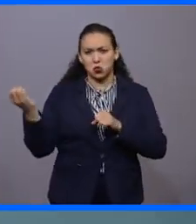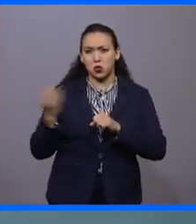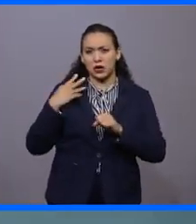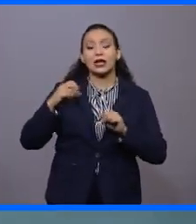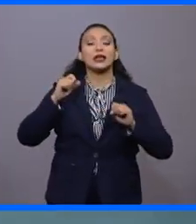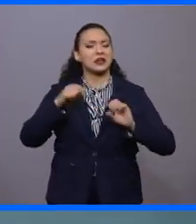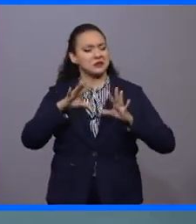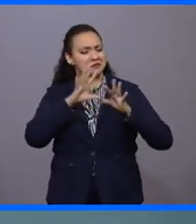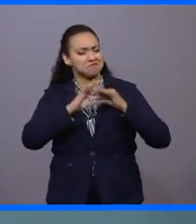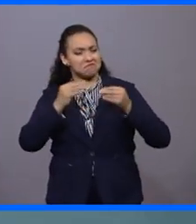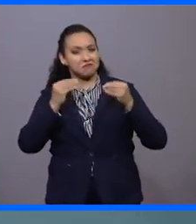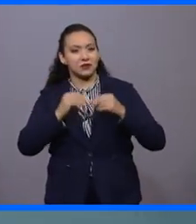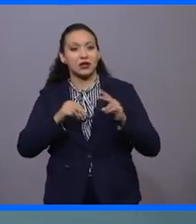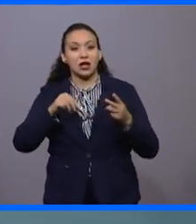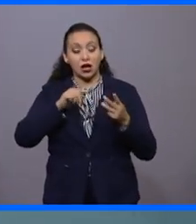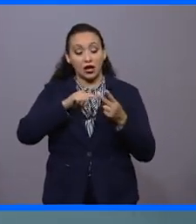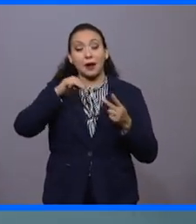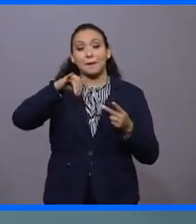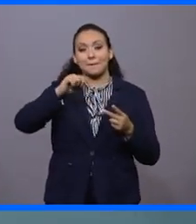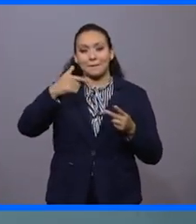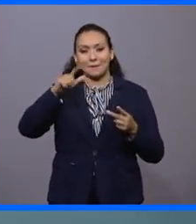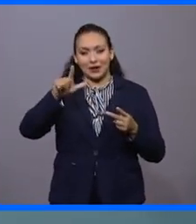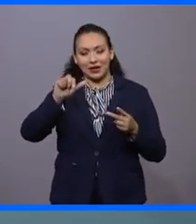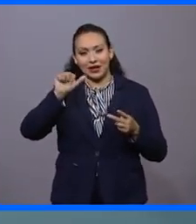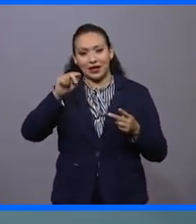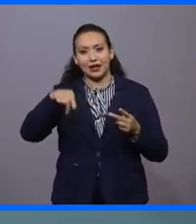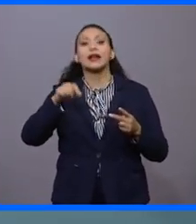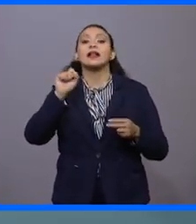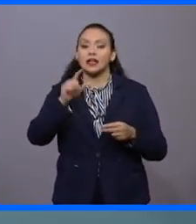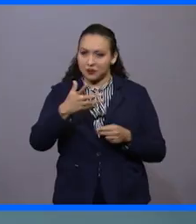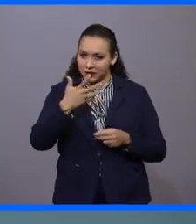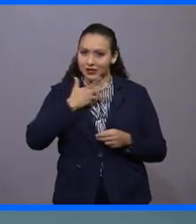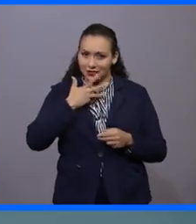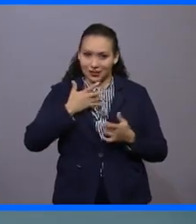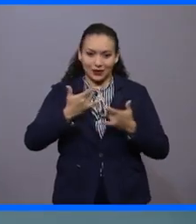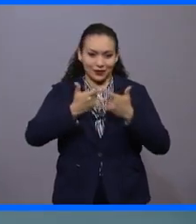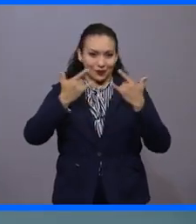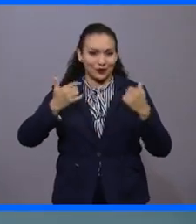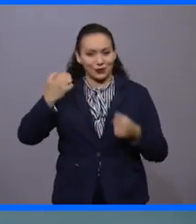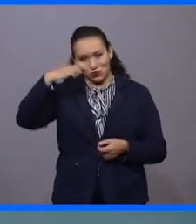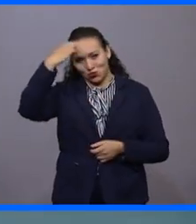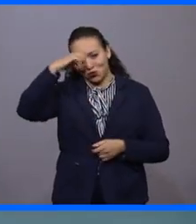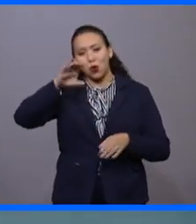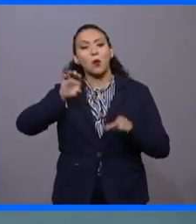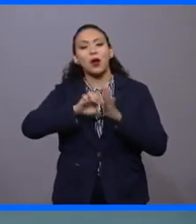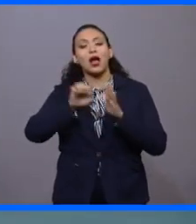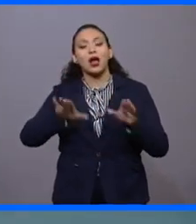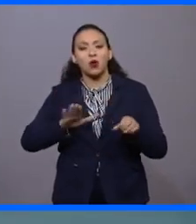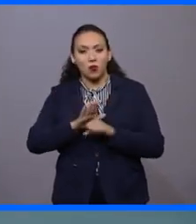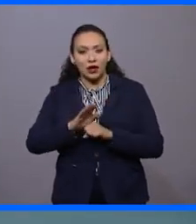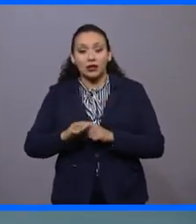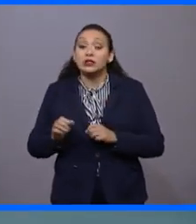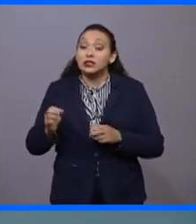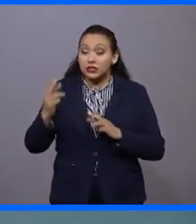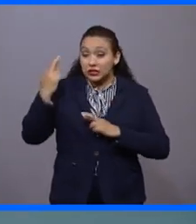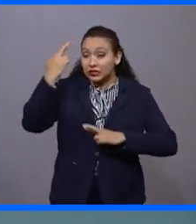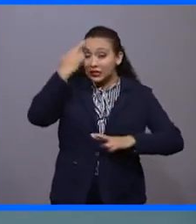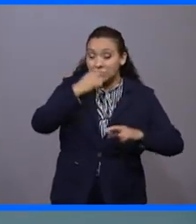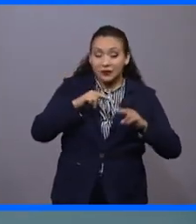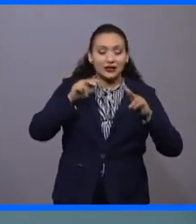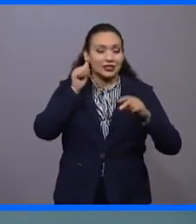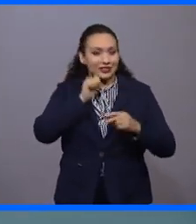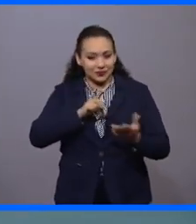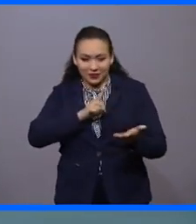y tallerista. Miguel Ángel Alanís Hernández cuenta también con amplia experiencia como consultor de la sociedad civil en materia de